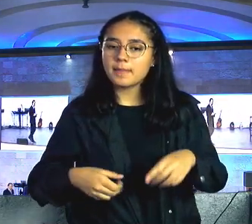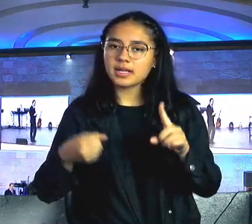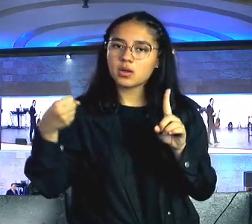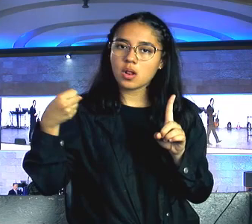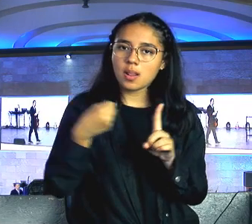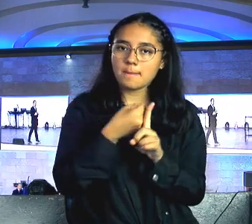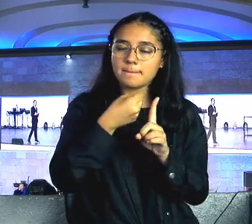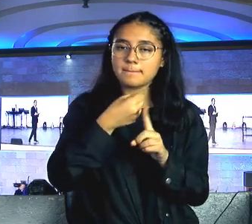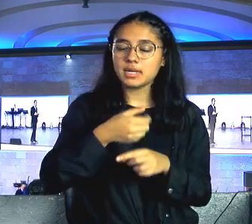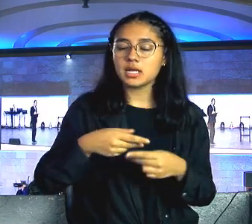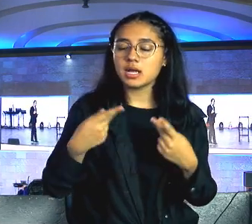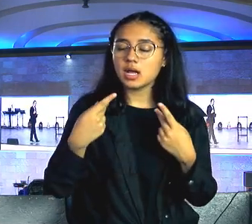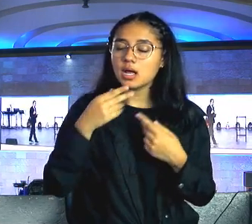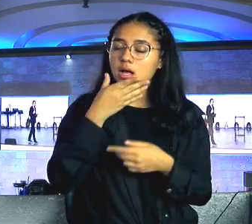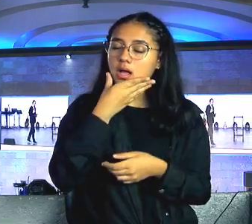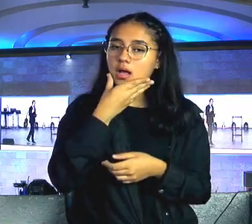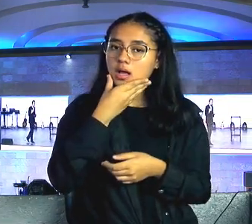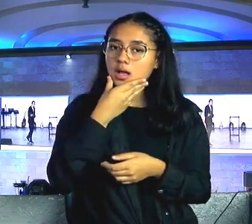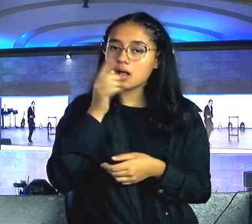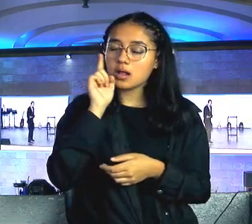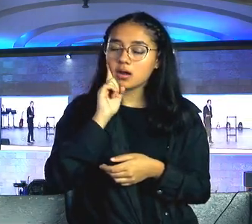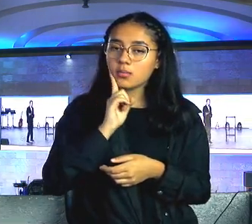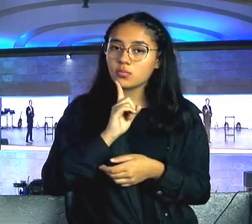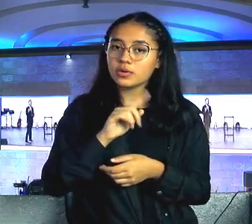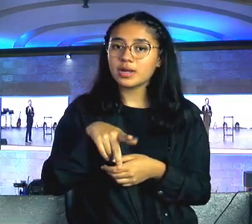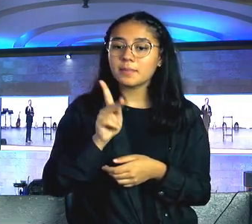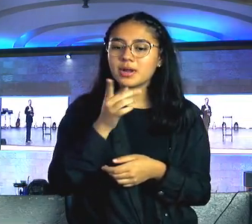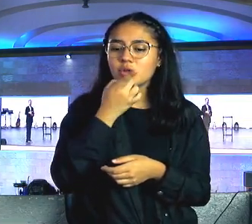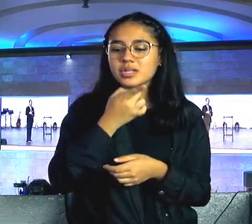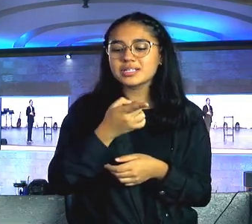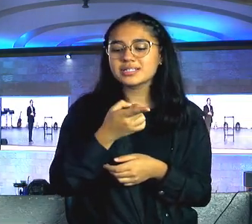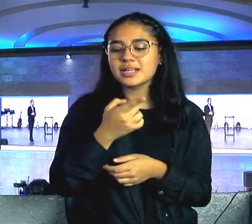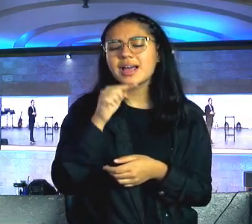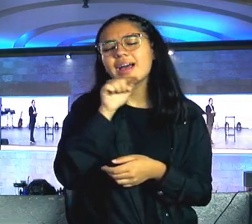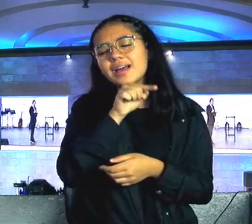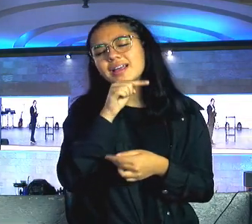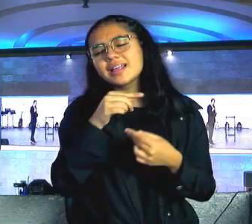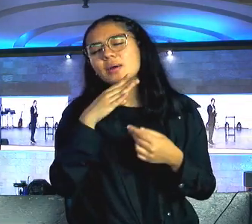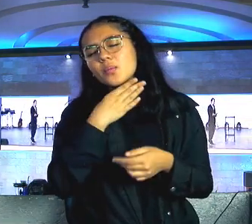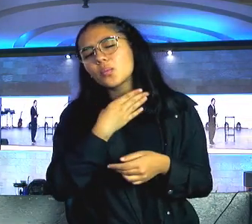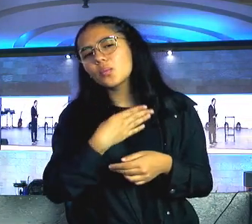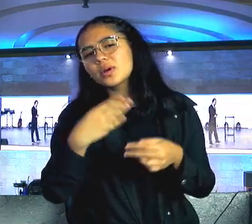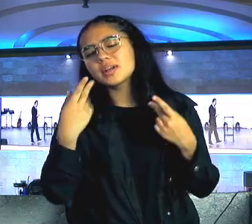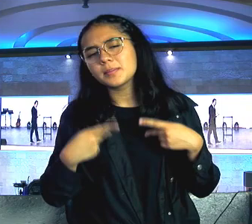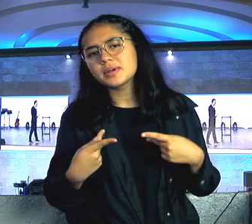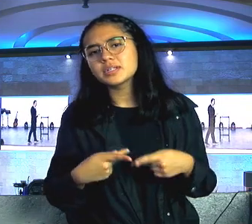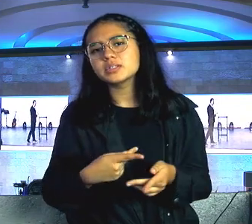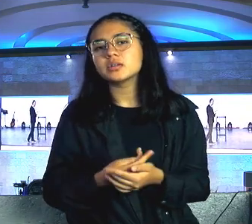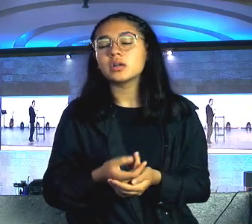y dice la esposa, pues me pega, pero es buena gente. O el hijo que